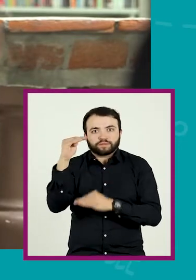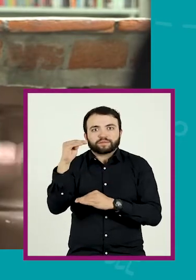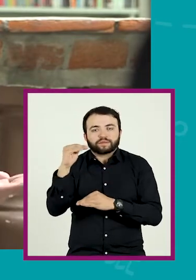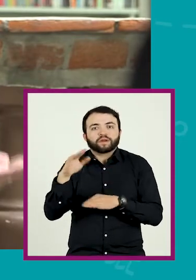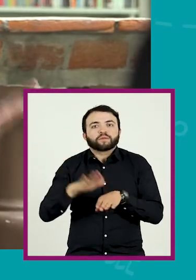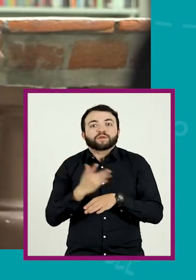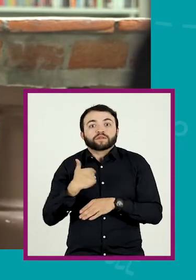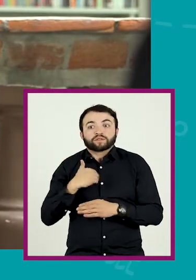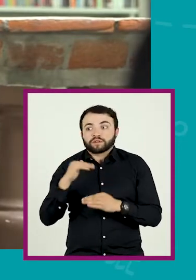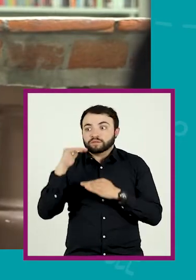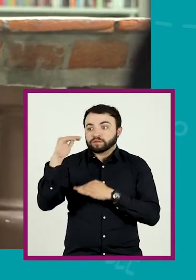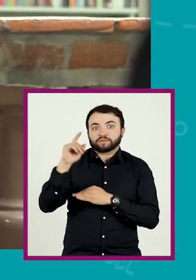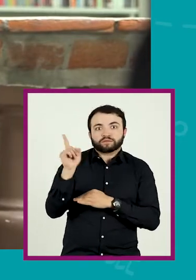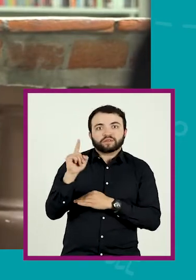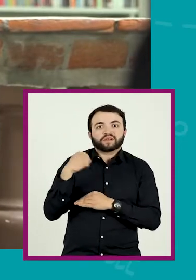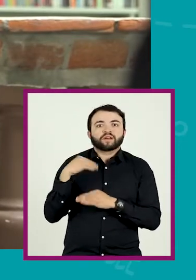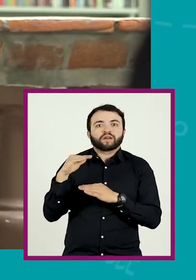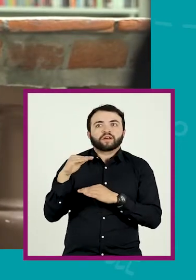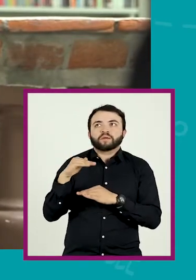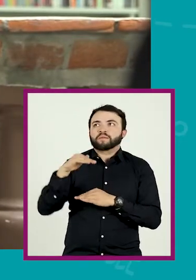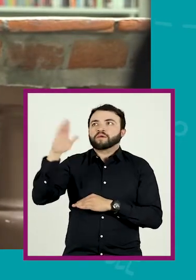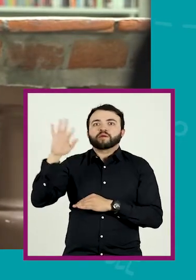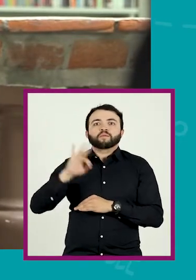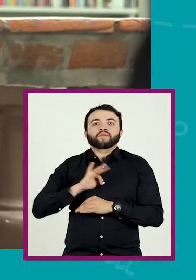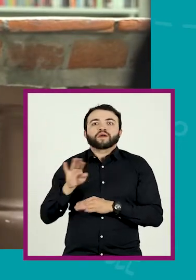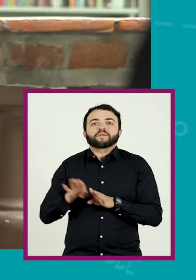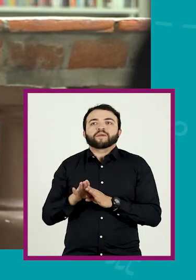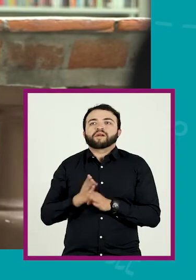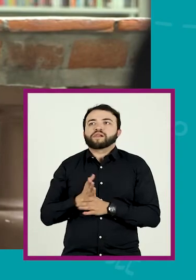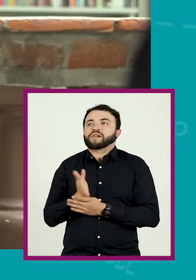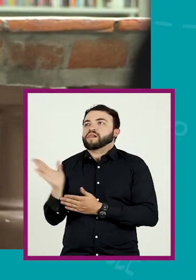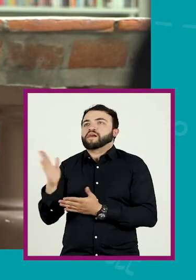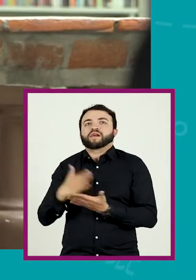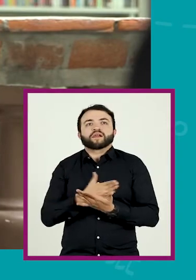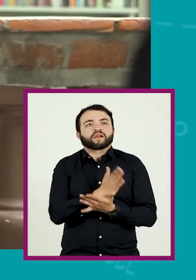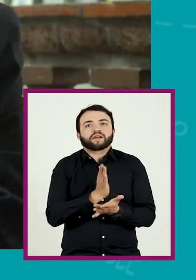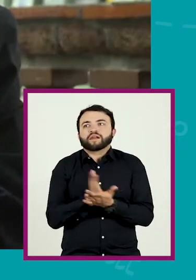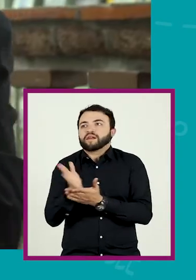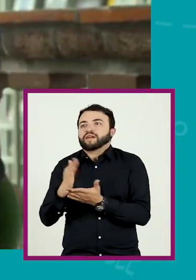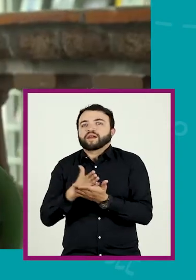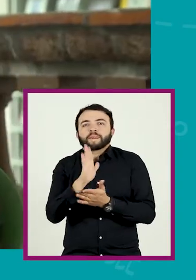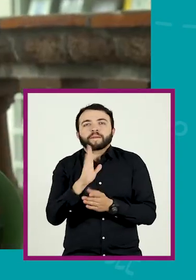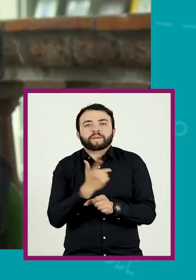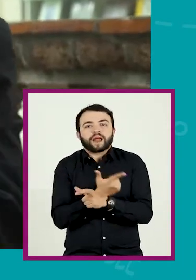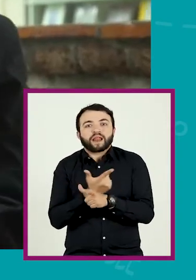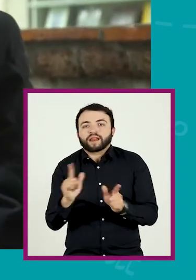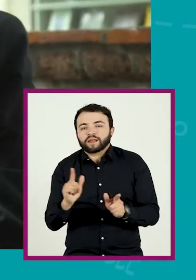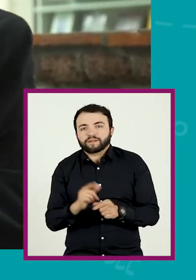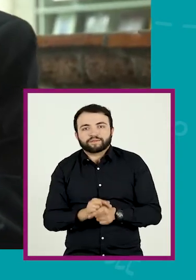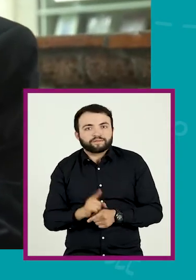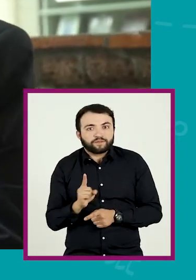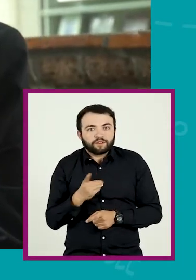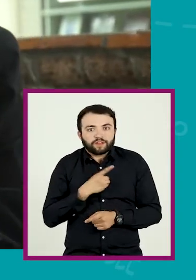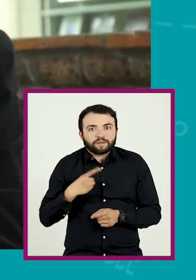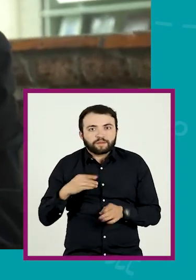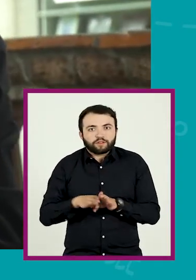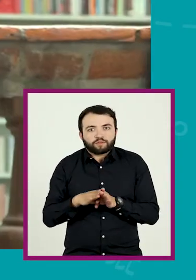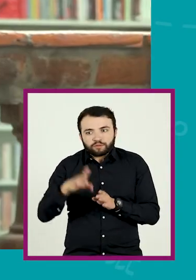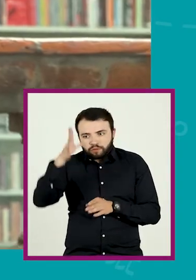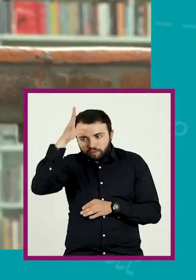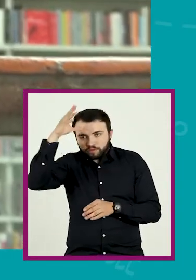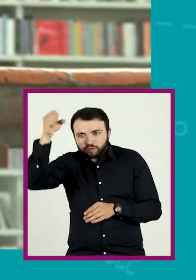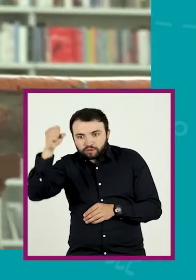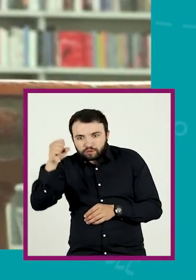podemos rebasarlos sin darnos cuenta y caer en cualquier cantidad de Ahora, ¿esto de dónde le salió a Kant?